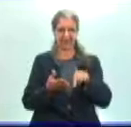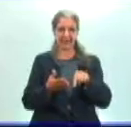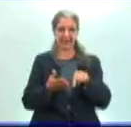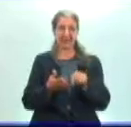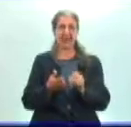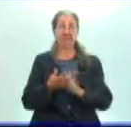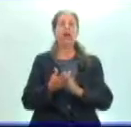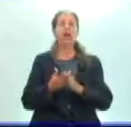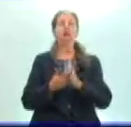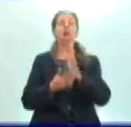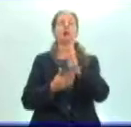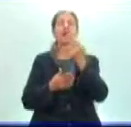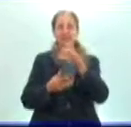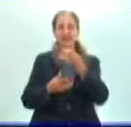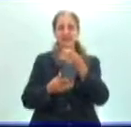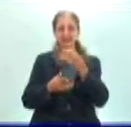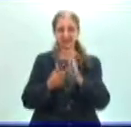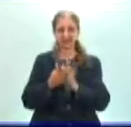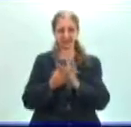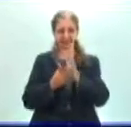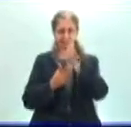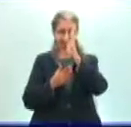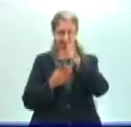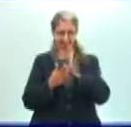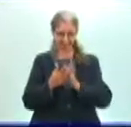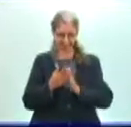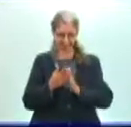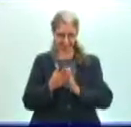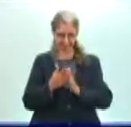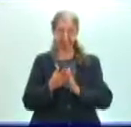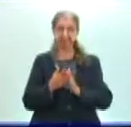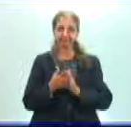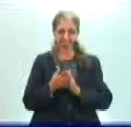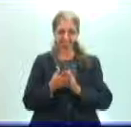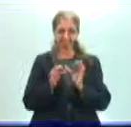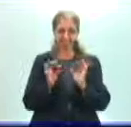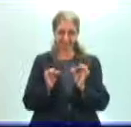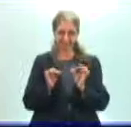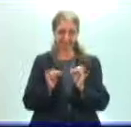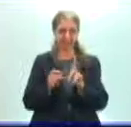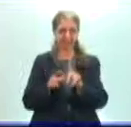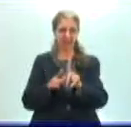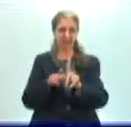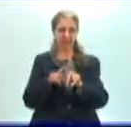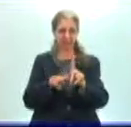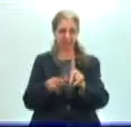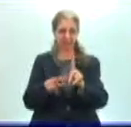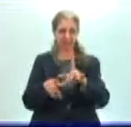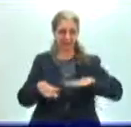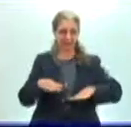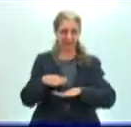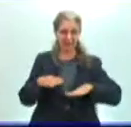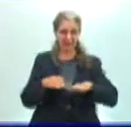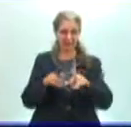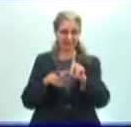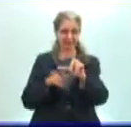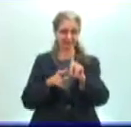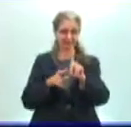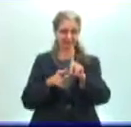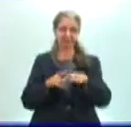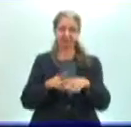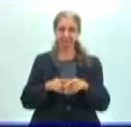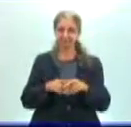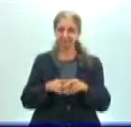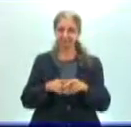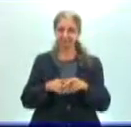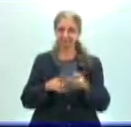trazar la altura sobre la hipotenusa, recordamos que la altura siempre forma un ángulo recto con la base, obtenemos